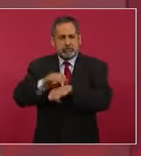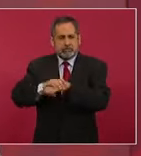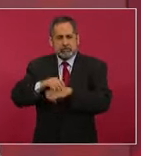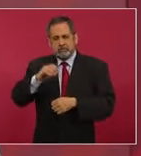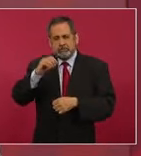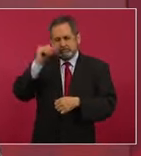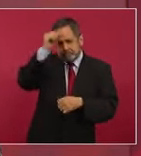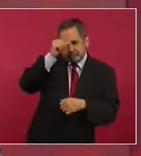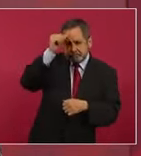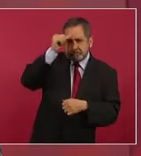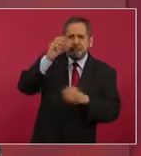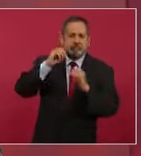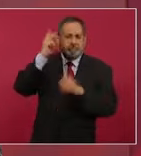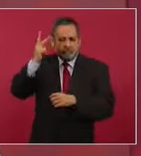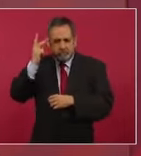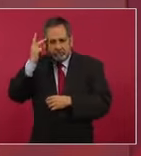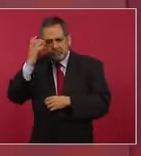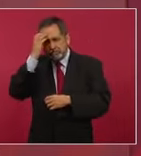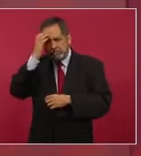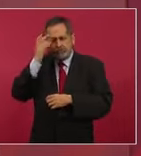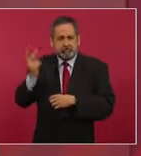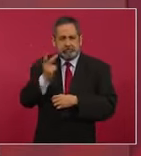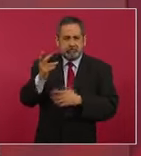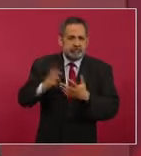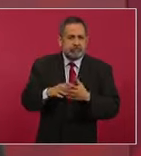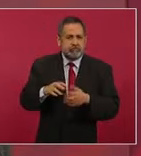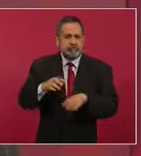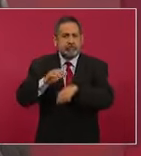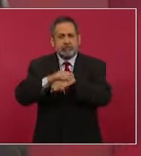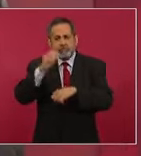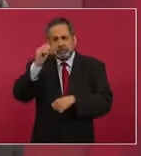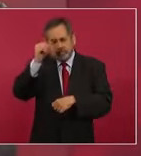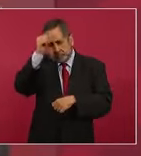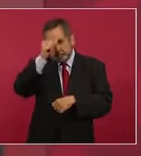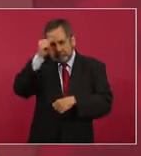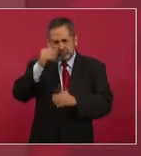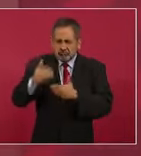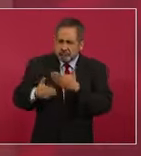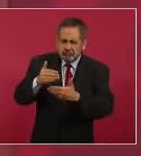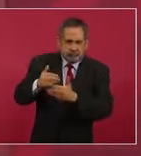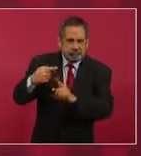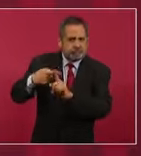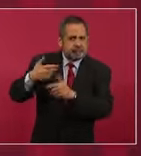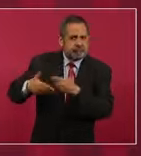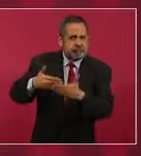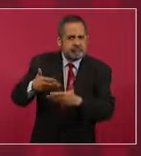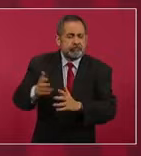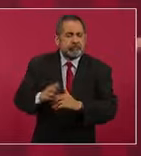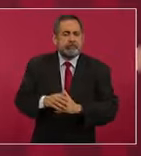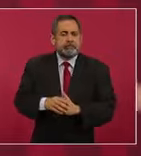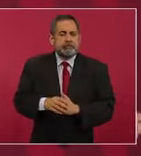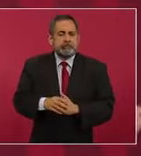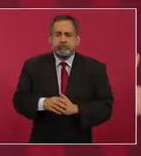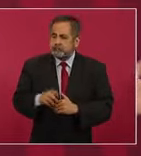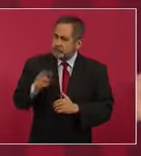pastores, y en el caso de los amigos sacerdotes progresistas les decía, es que